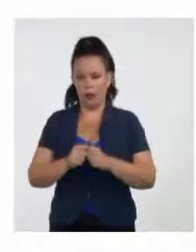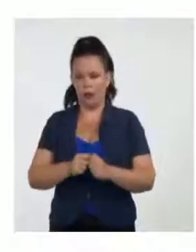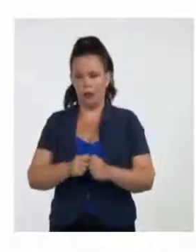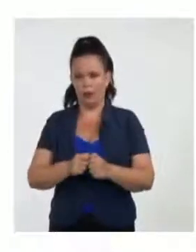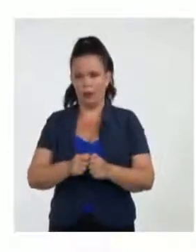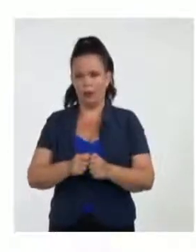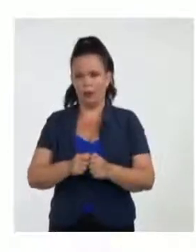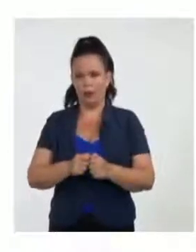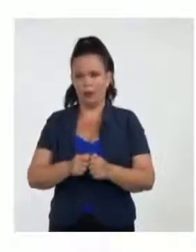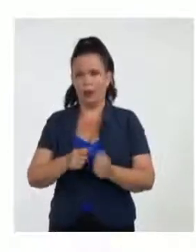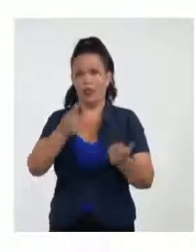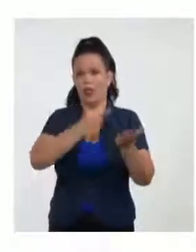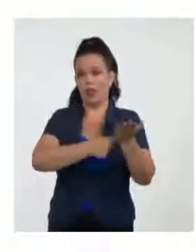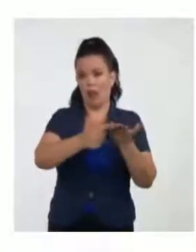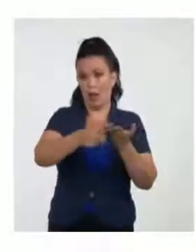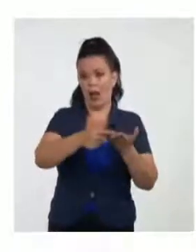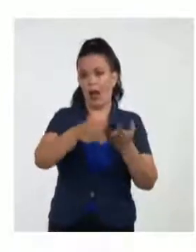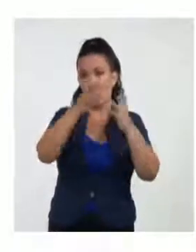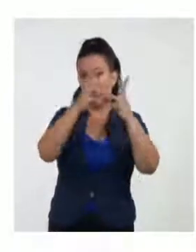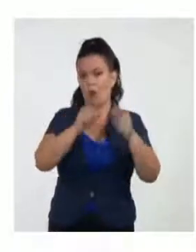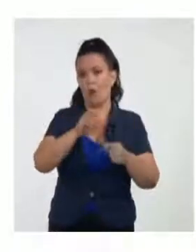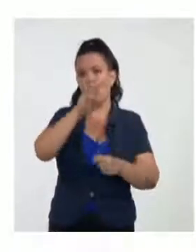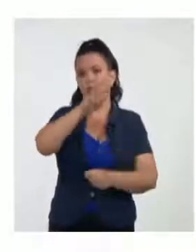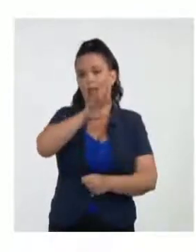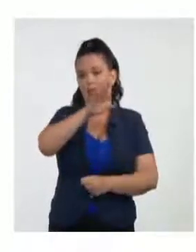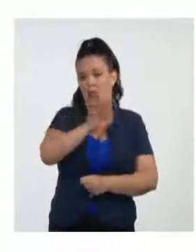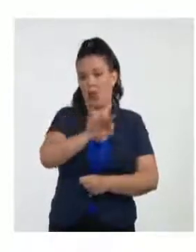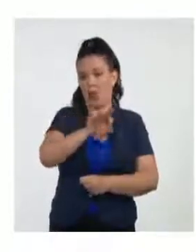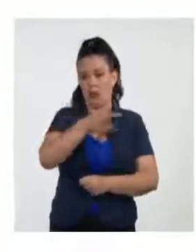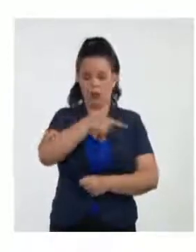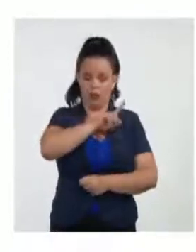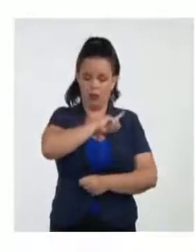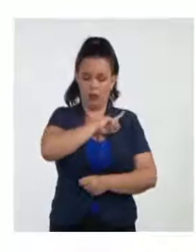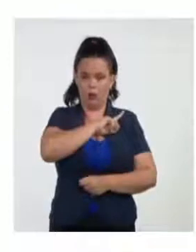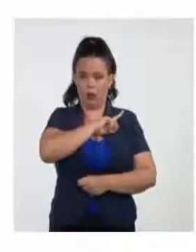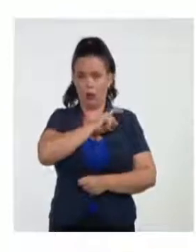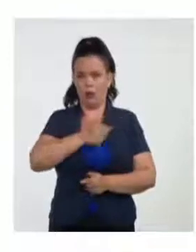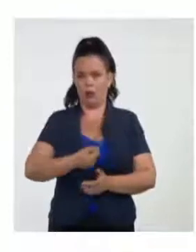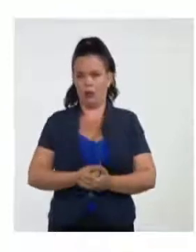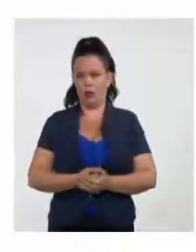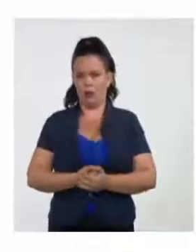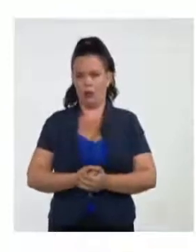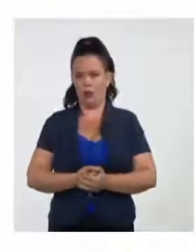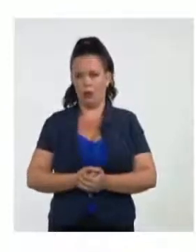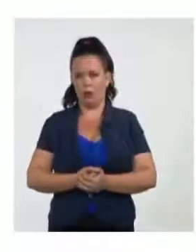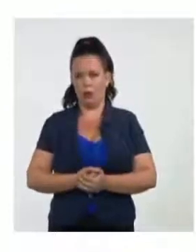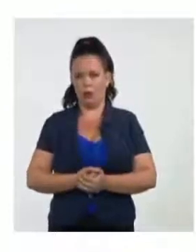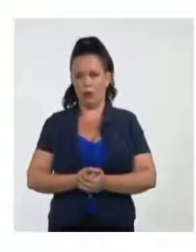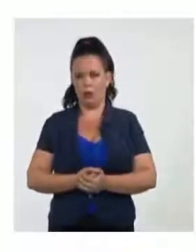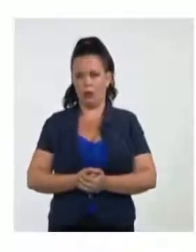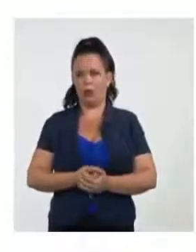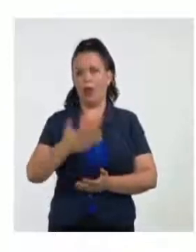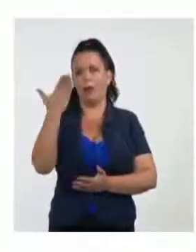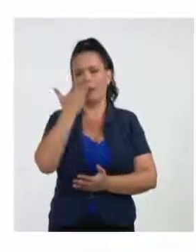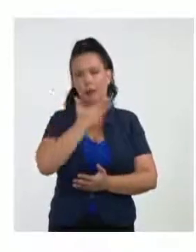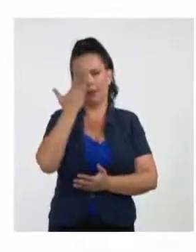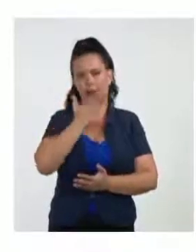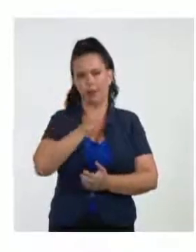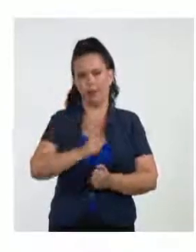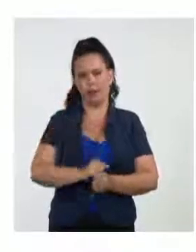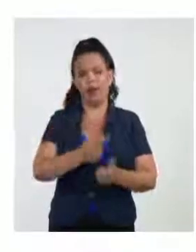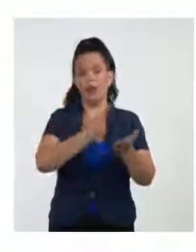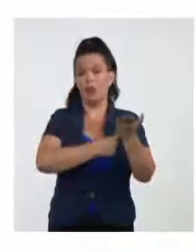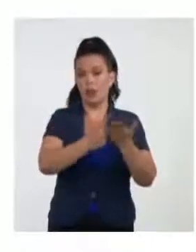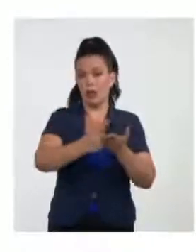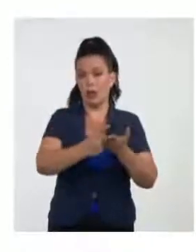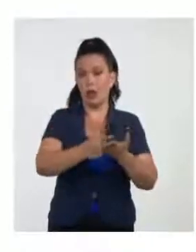la que terminó antes de esta que está transcurriendo, La 28, fue, ¿no? la 28, perdón, fue la